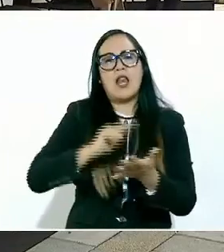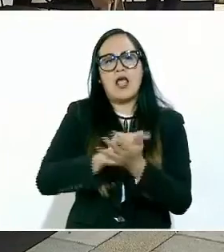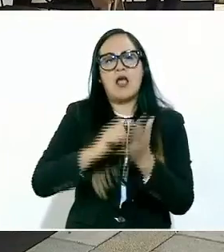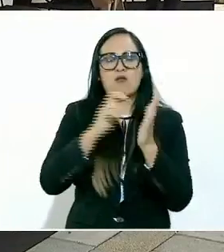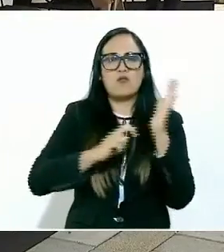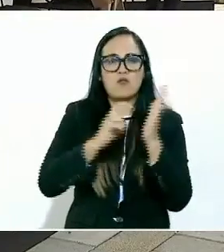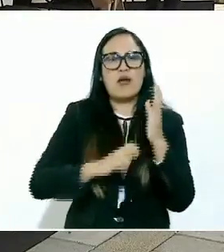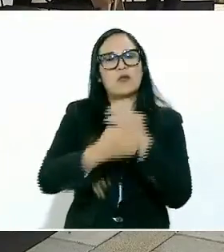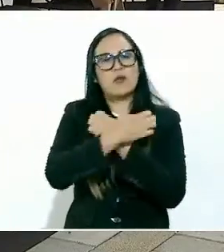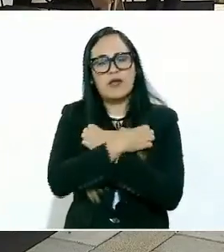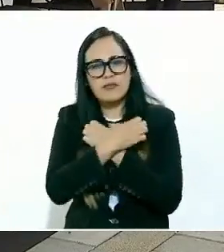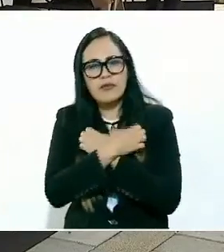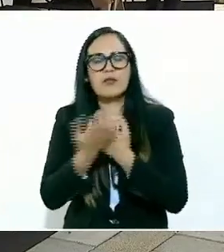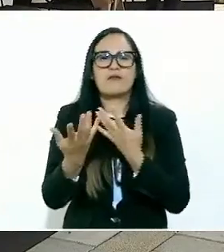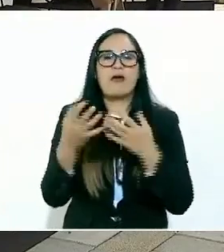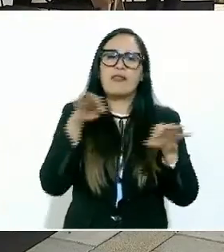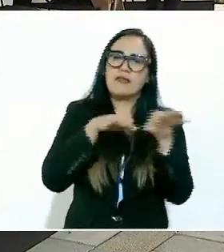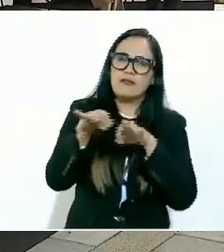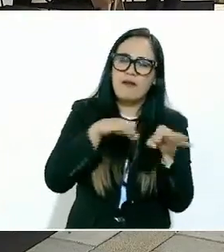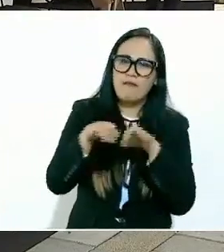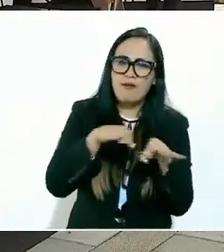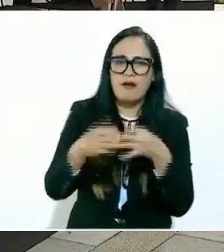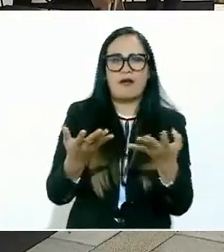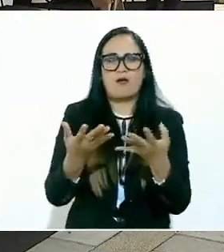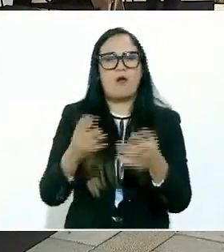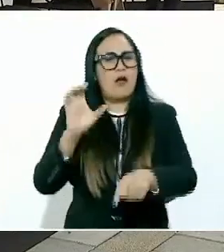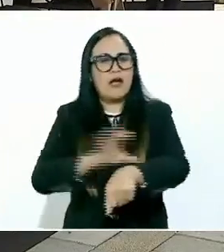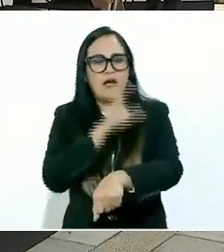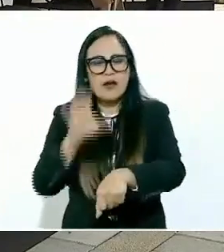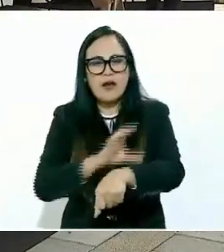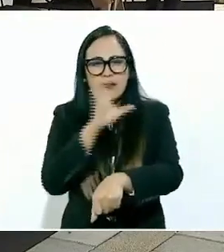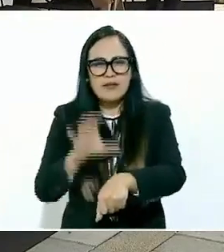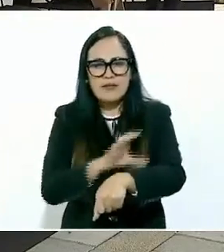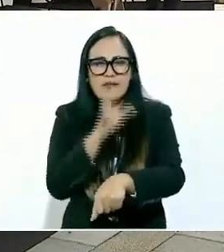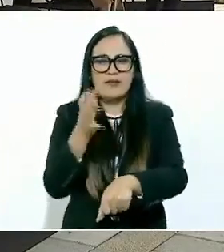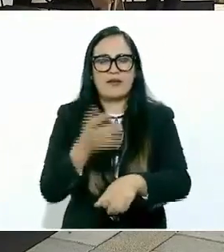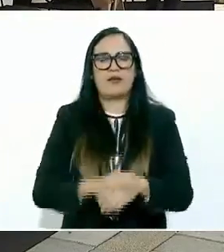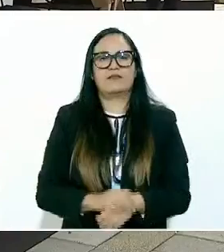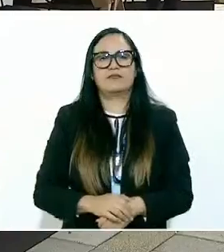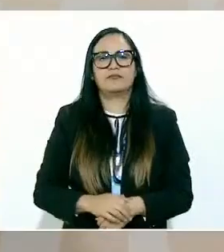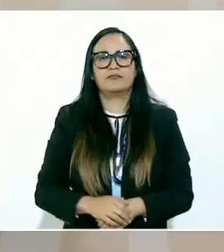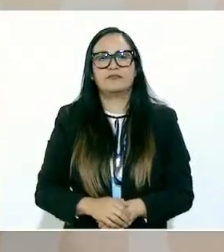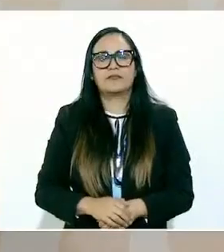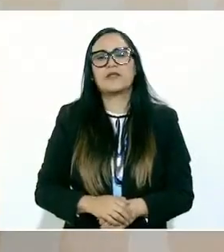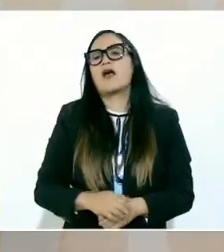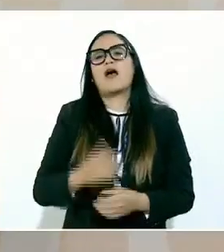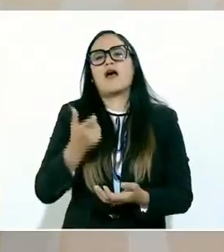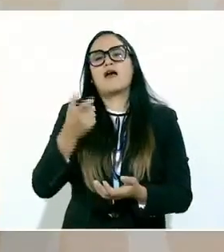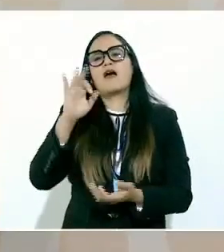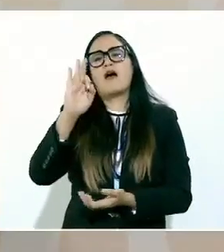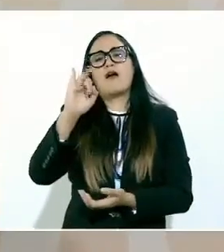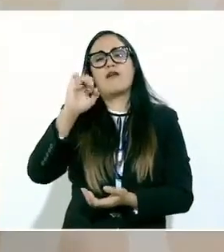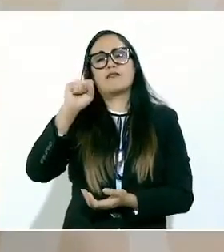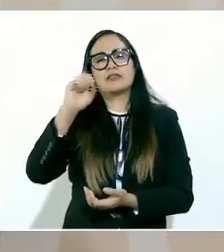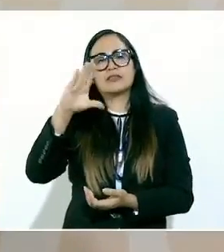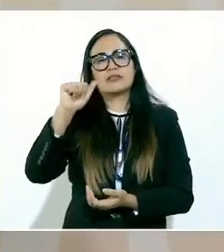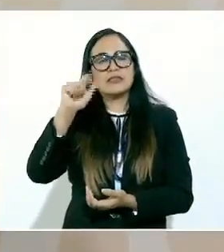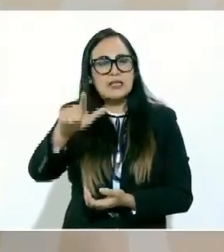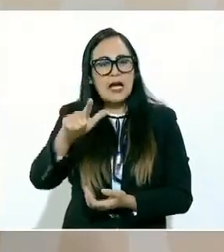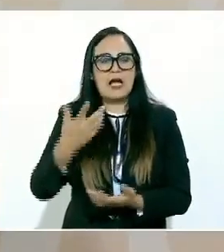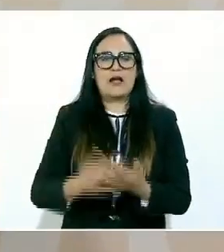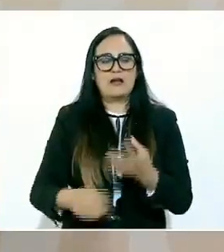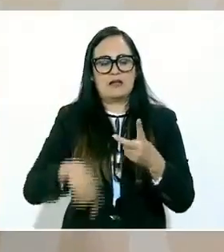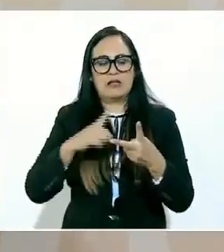reforma laboral, reforma energética, reforma fiscal, reforma a